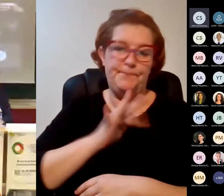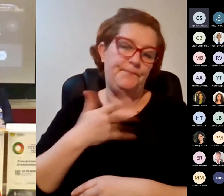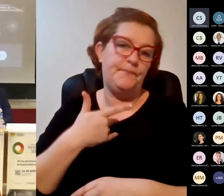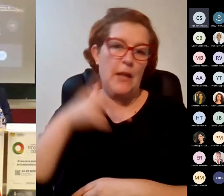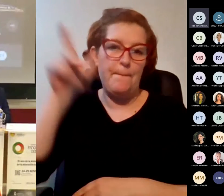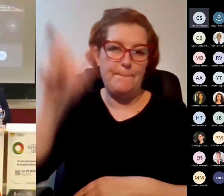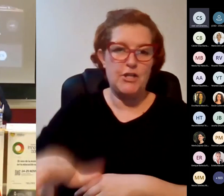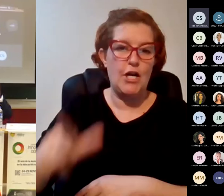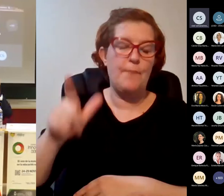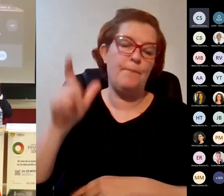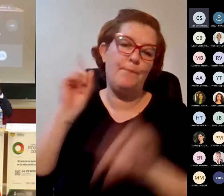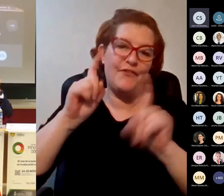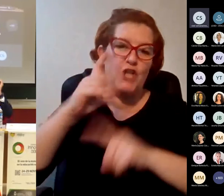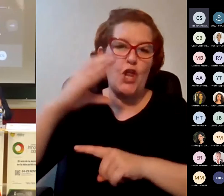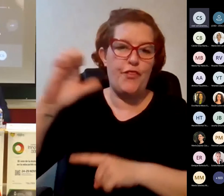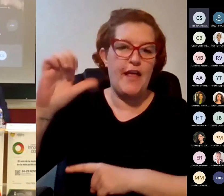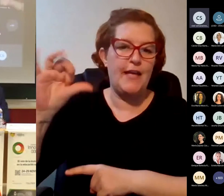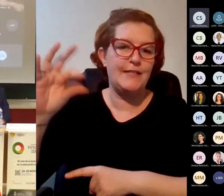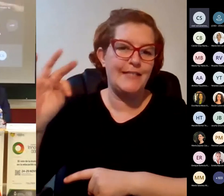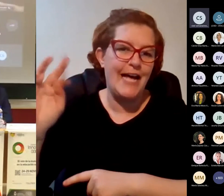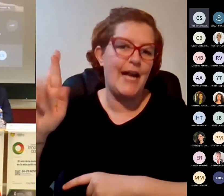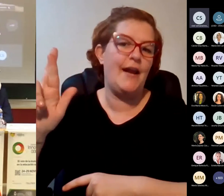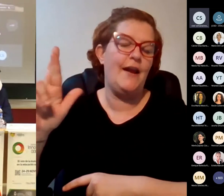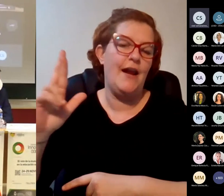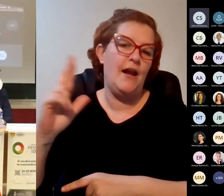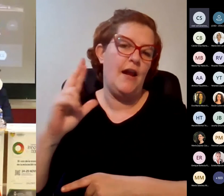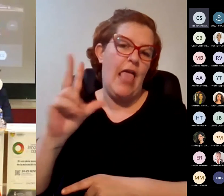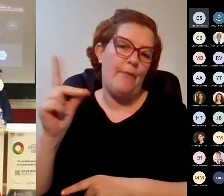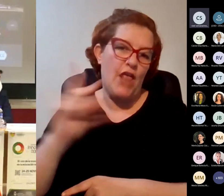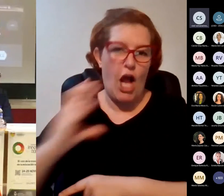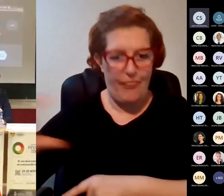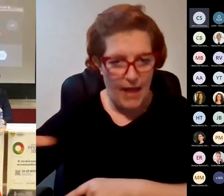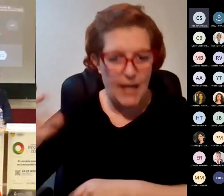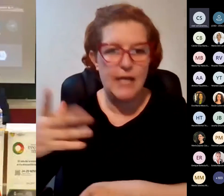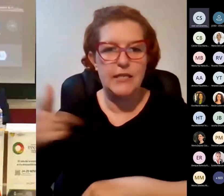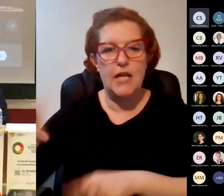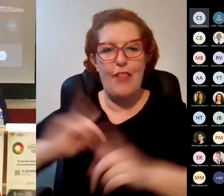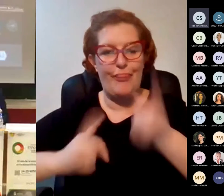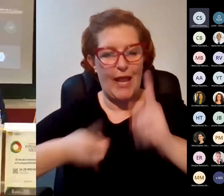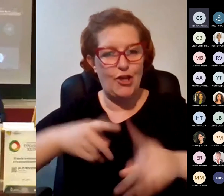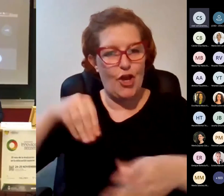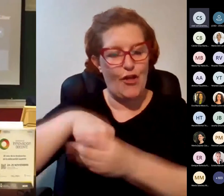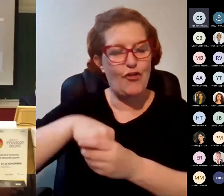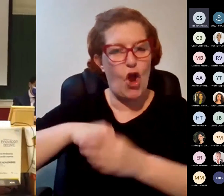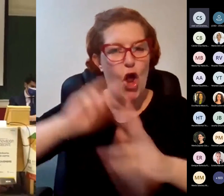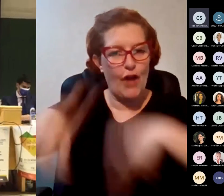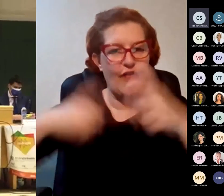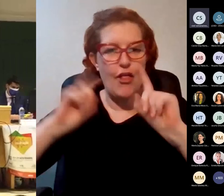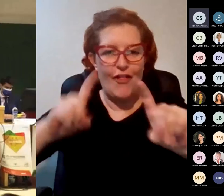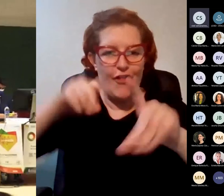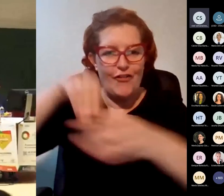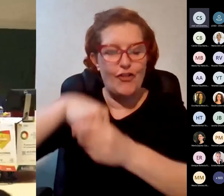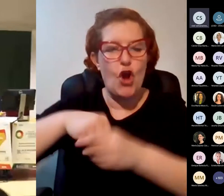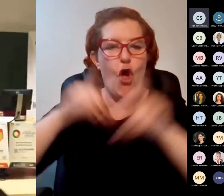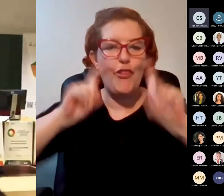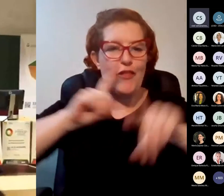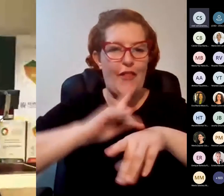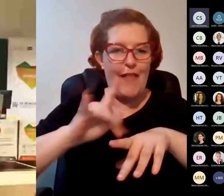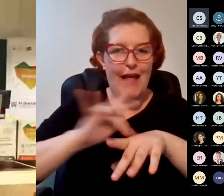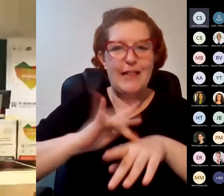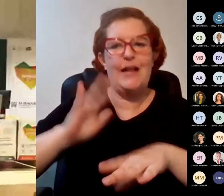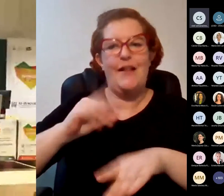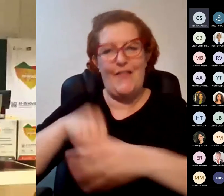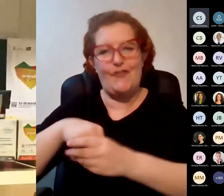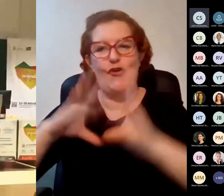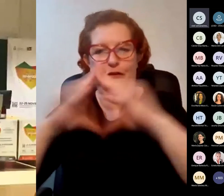césar cáceres director del centro de innovación de aceite y educación digital de la universidad rey juan carlos